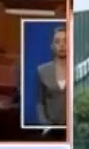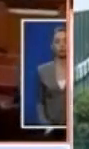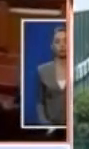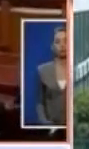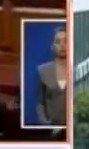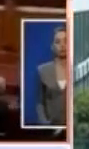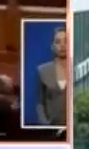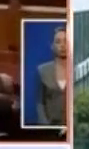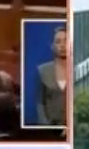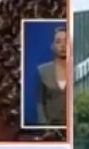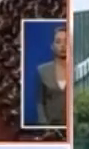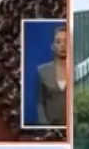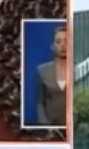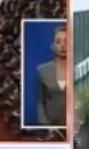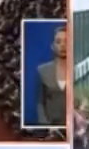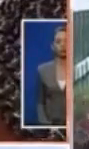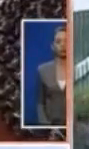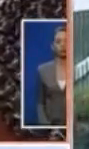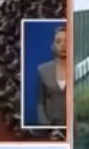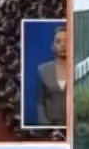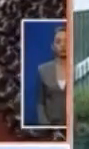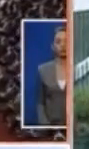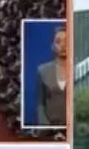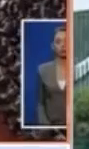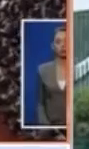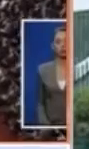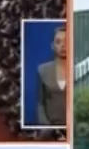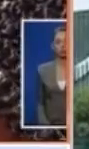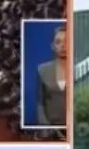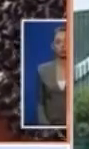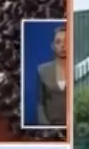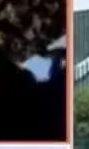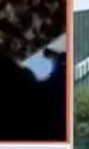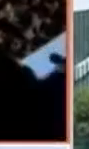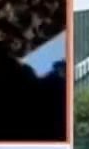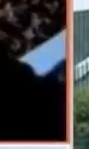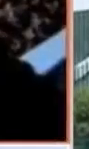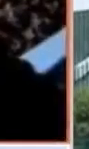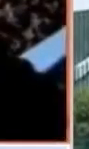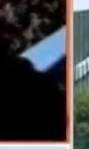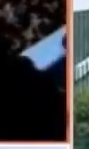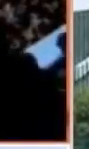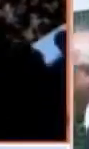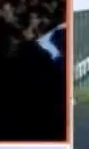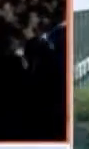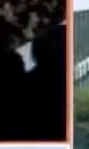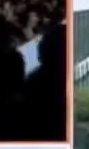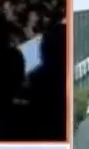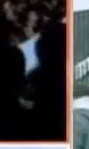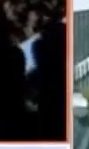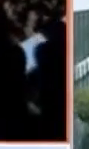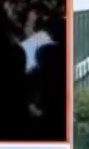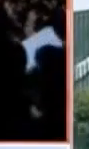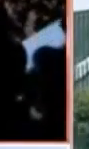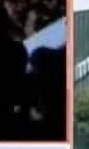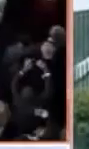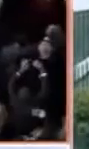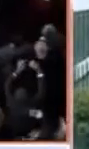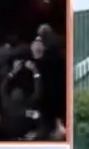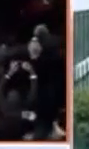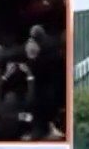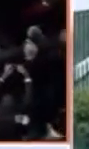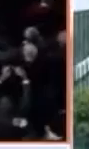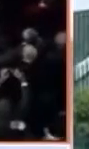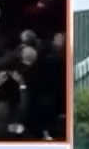también críticas contra la propuesta de la presidenta Michelle Bachelet. Insisten en que efectivamente debió haber apostado de